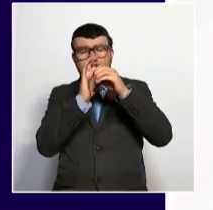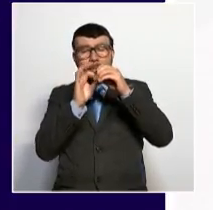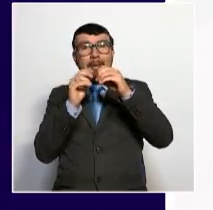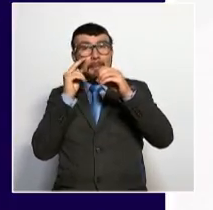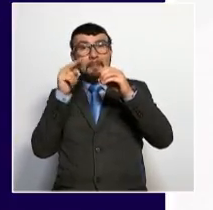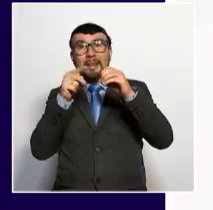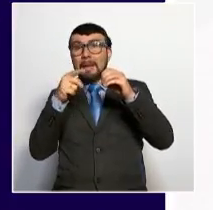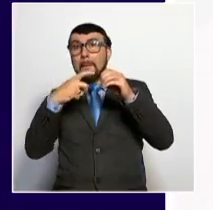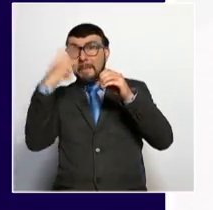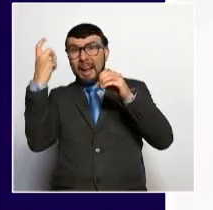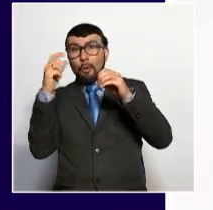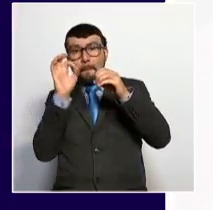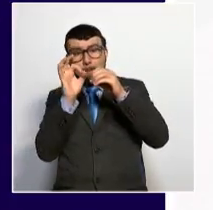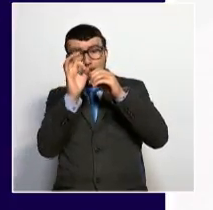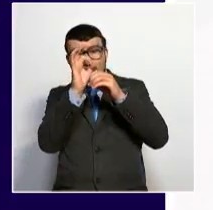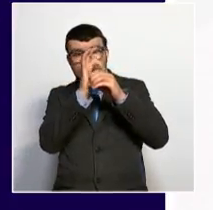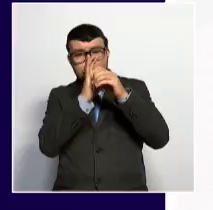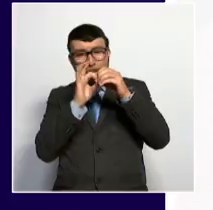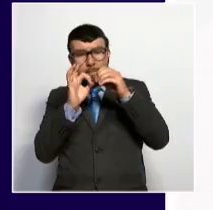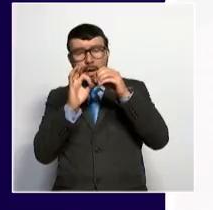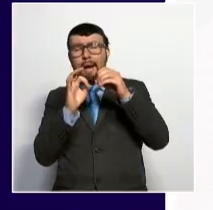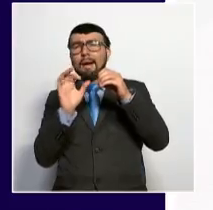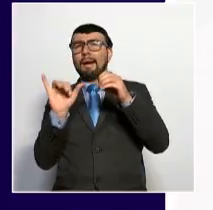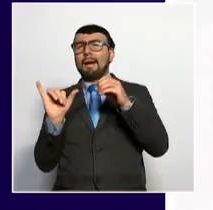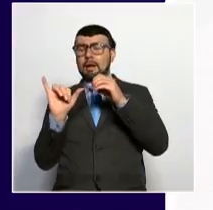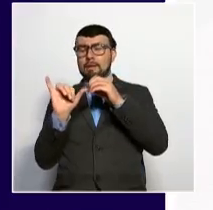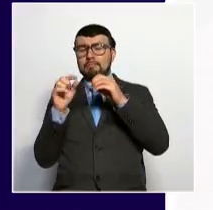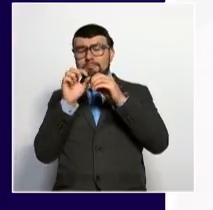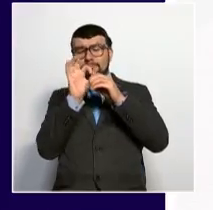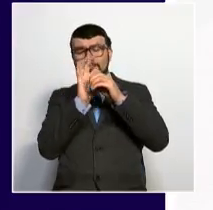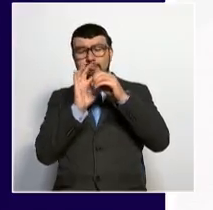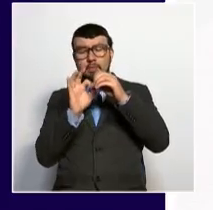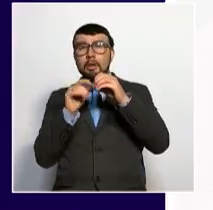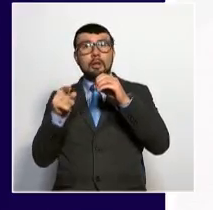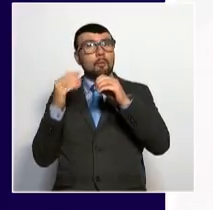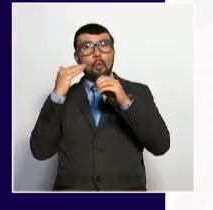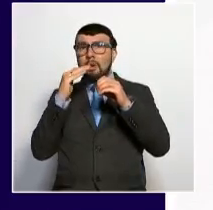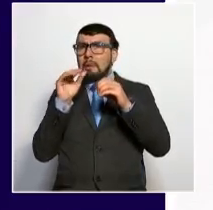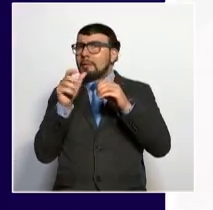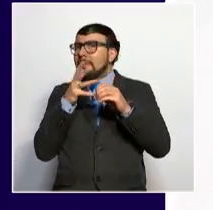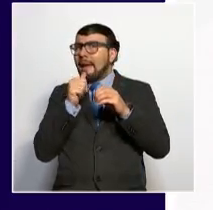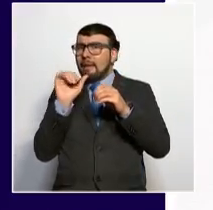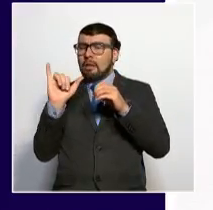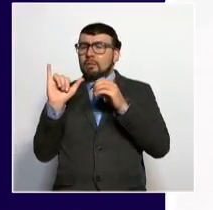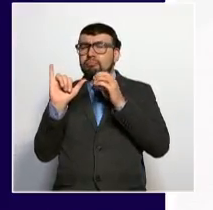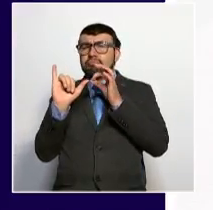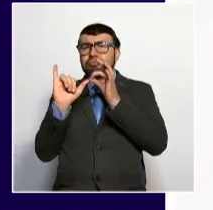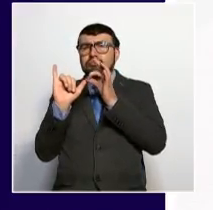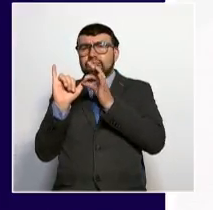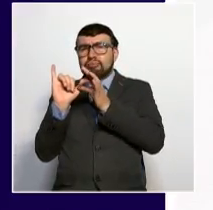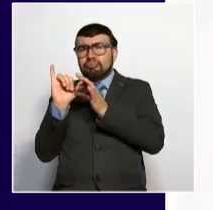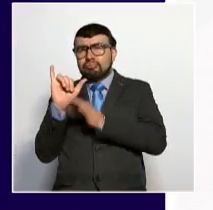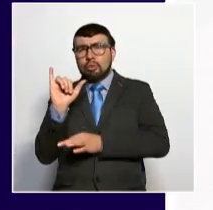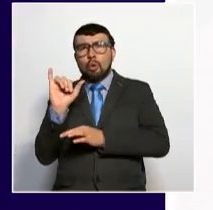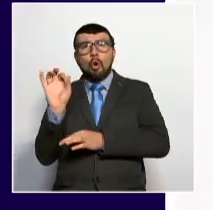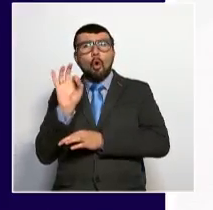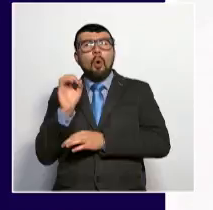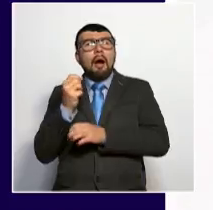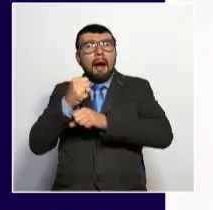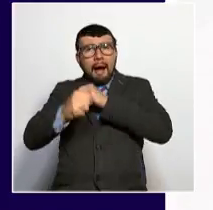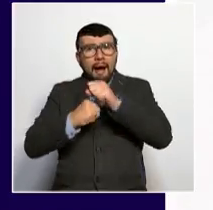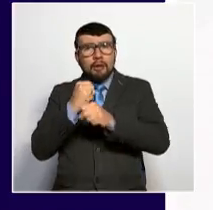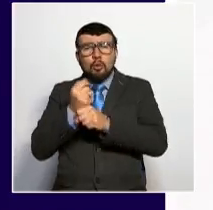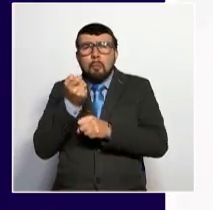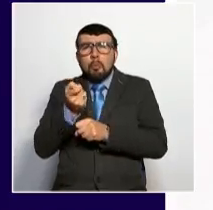punticos blancos que vemos allí. Entonces, cuando esto sucede, la mujer no ovula, o ovula muy pocas veces en el año, y produce